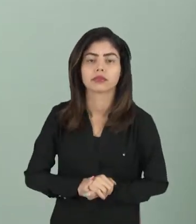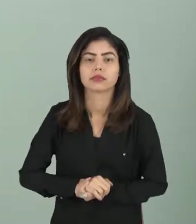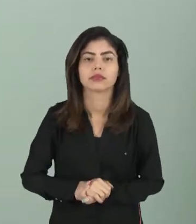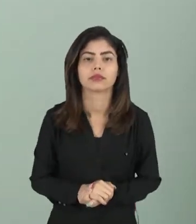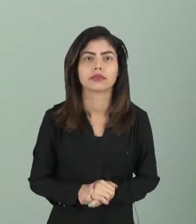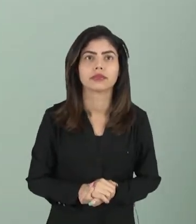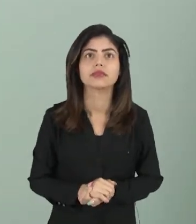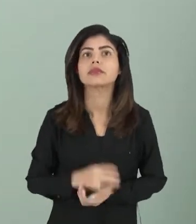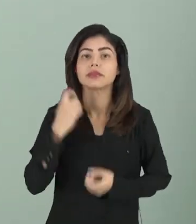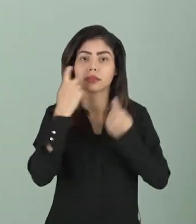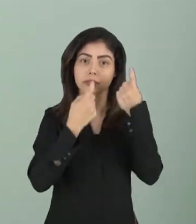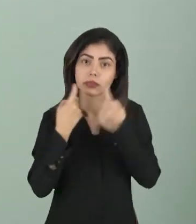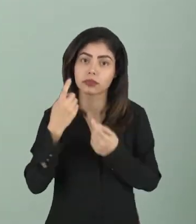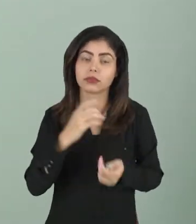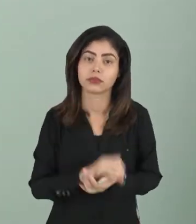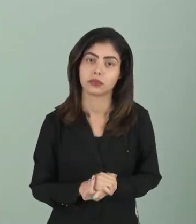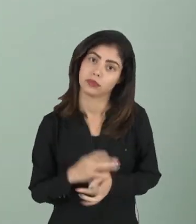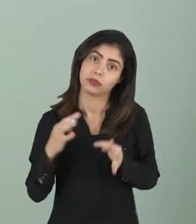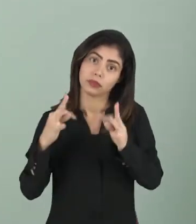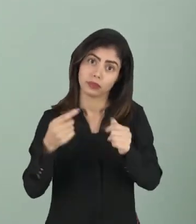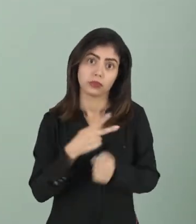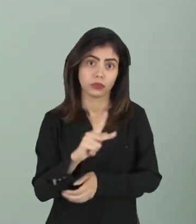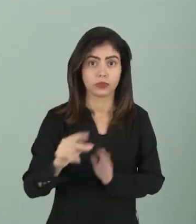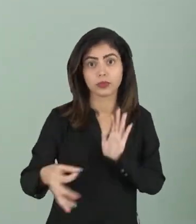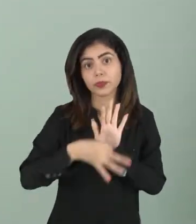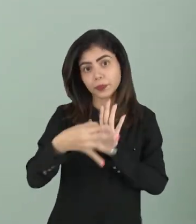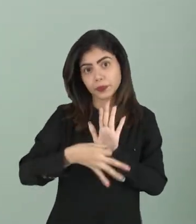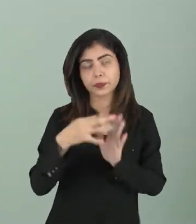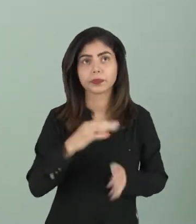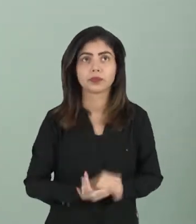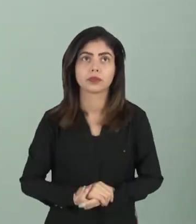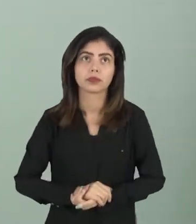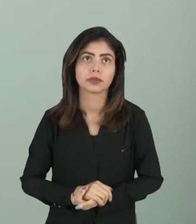entendimiento o expresiones que revelan tu opinión, ¿ok?